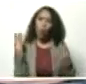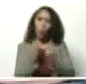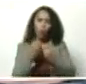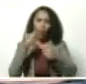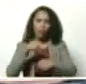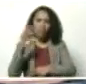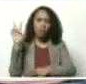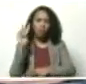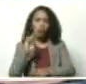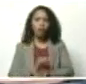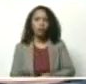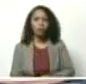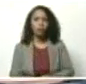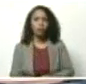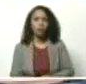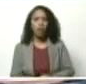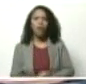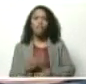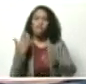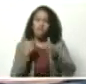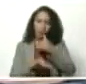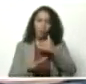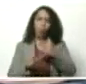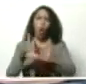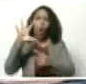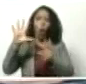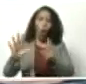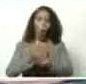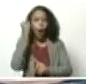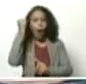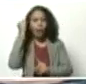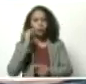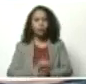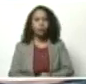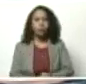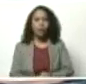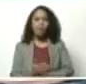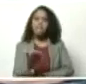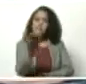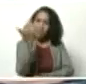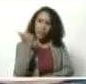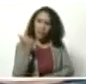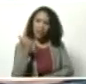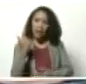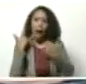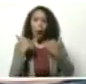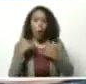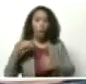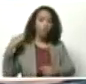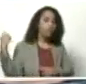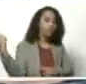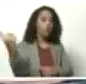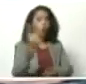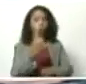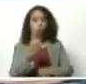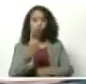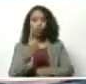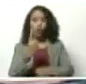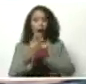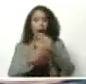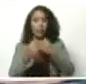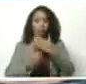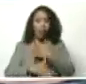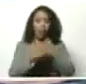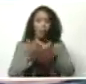Venezuela lo vamos a lograr vénganse que ahora nos toca a todos y a todas echar adelante